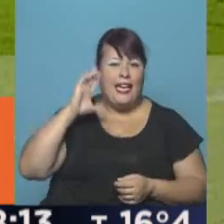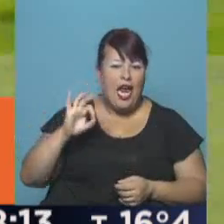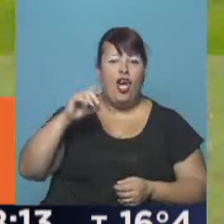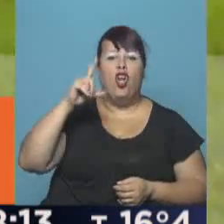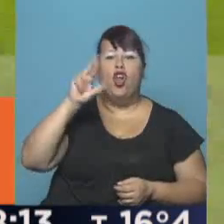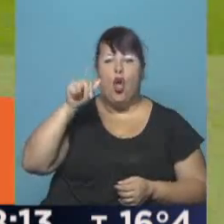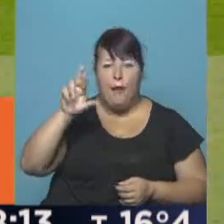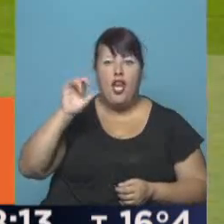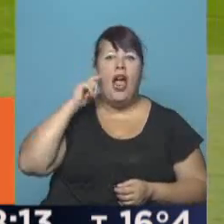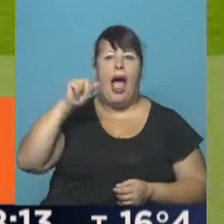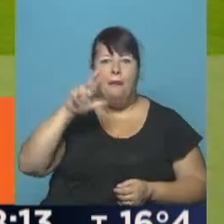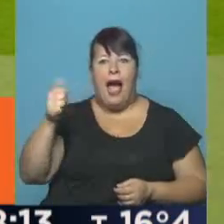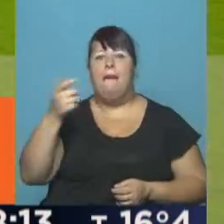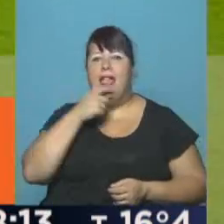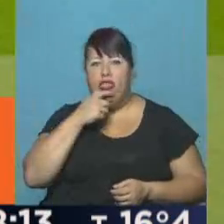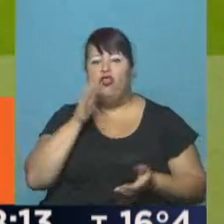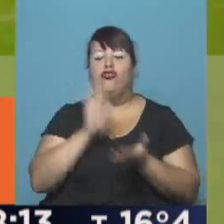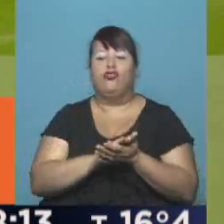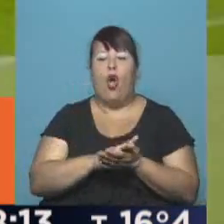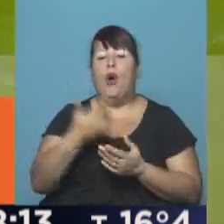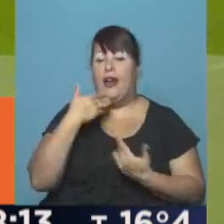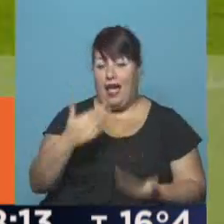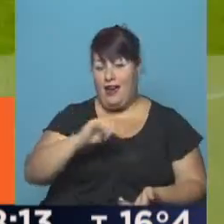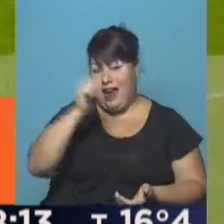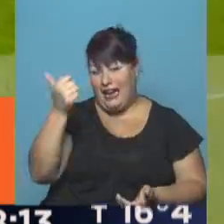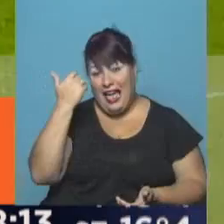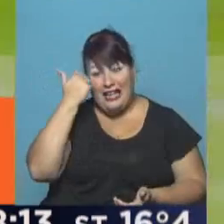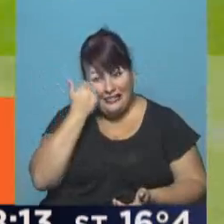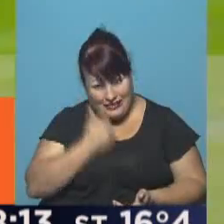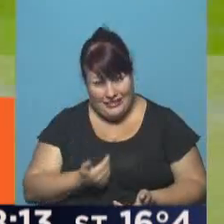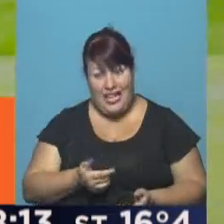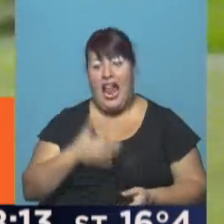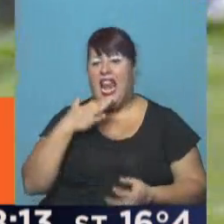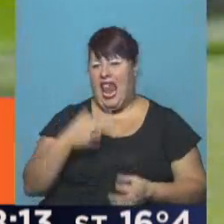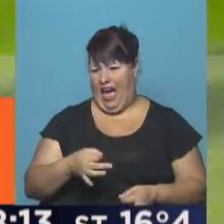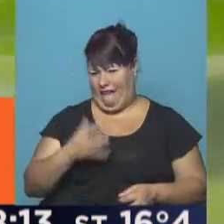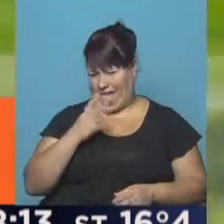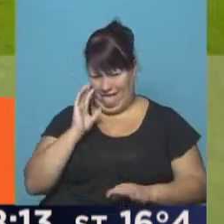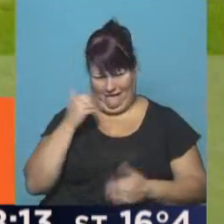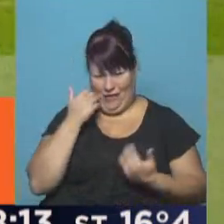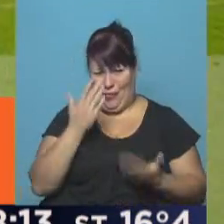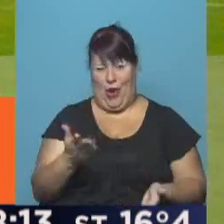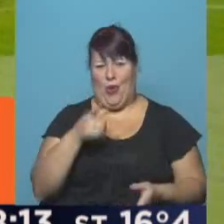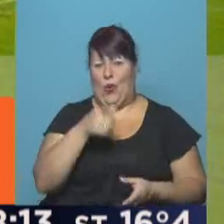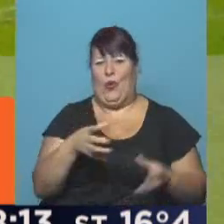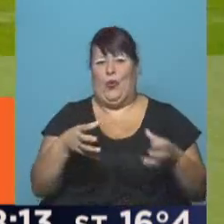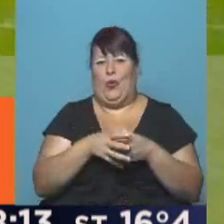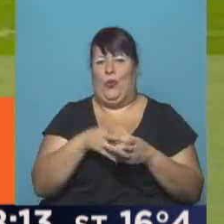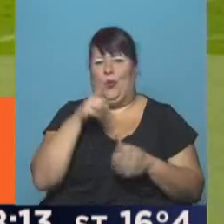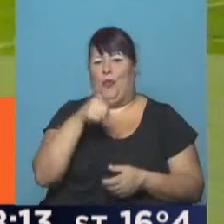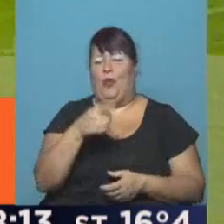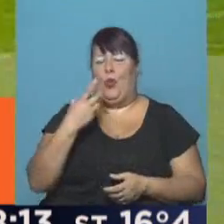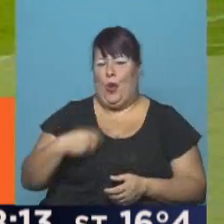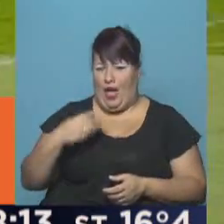Gamarra y Mendoza para lo que fue victoria ajustada. La verdad que bastante angustiante del equipo de Juan Manuel